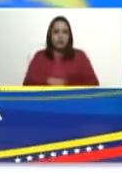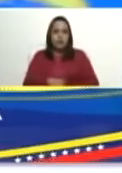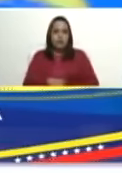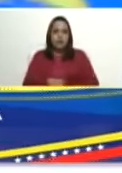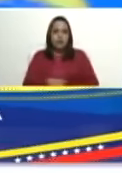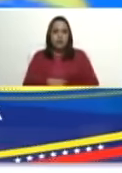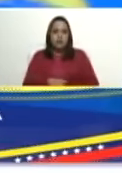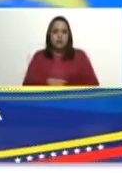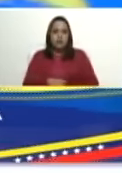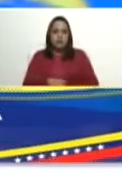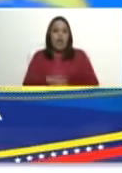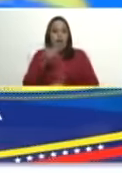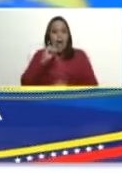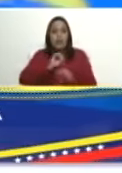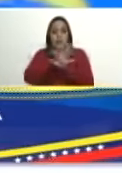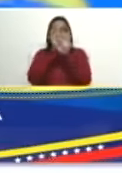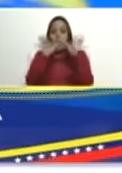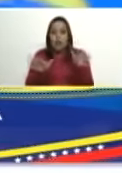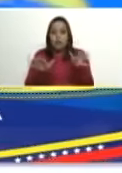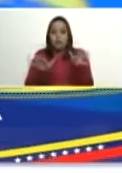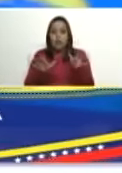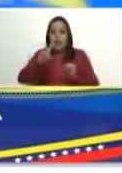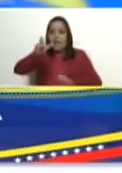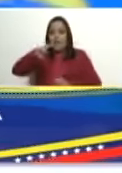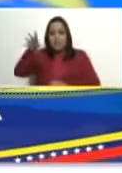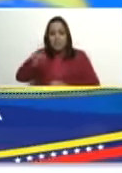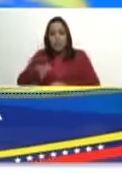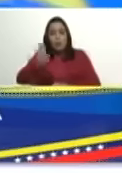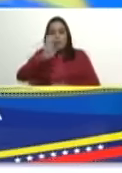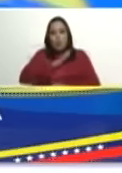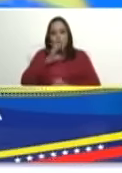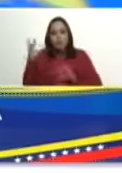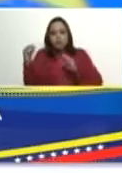duda alguna, es que el Esequibo es nuestro.